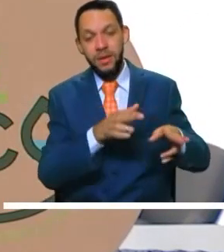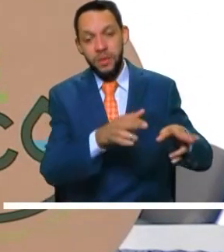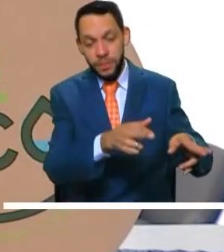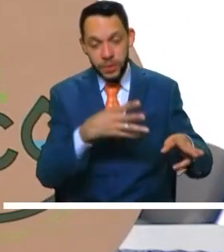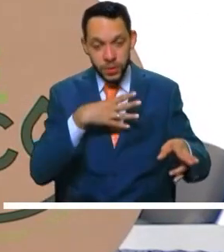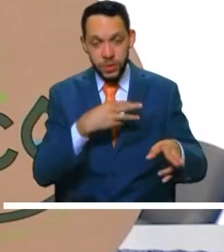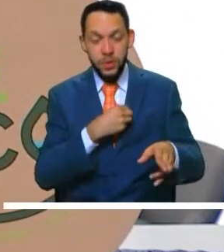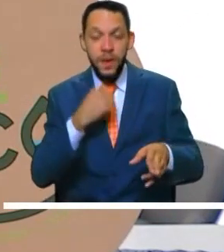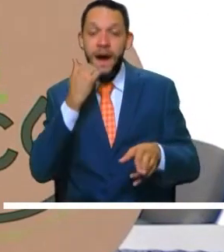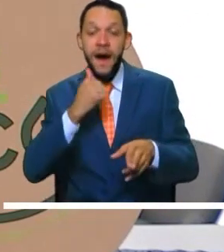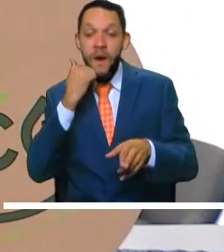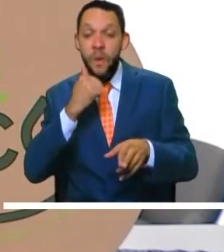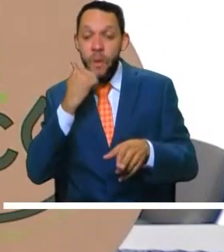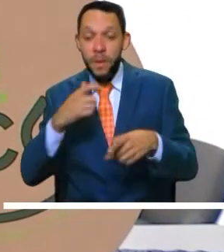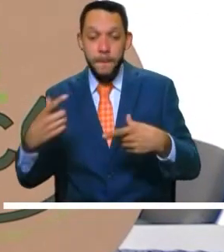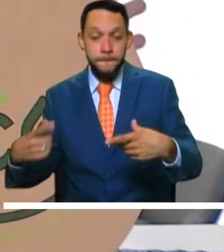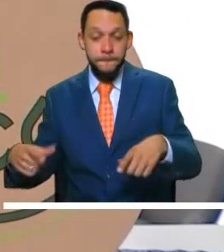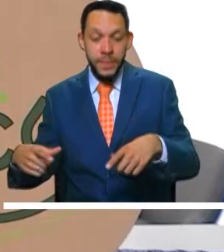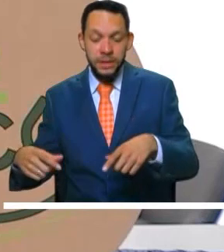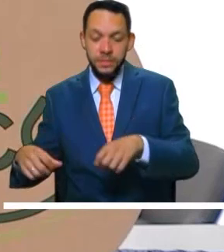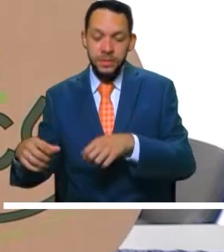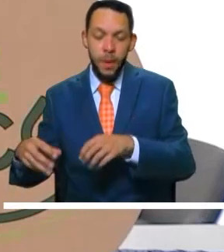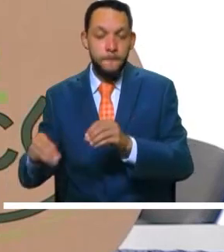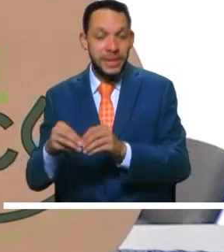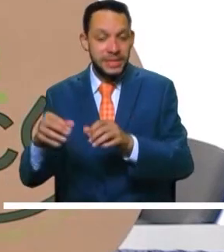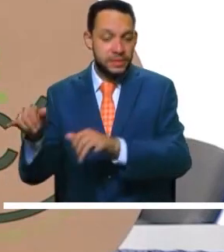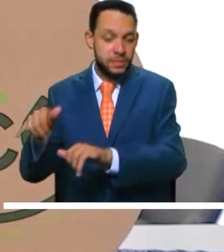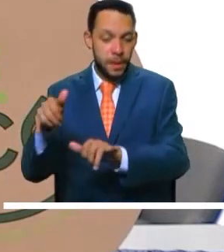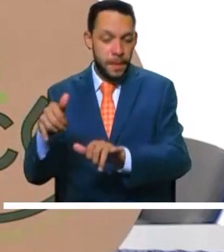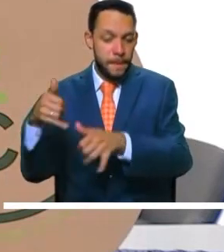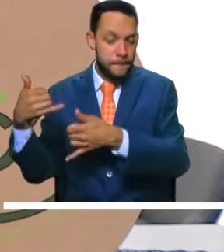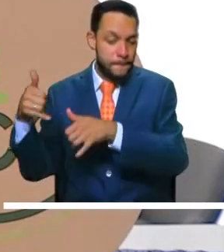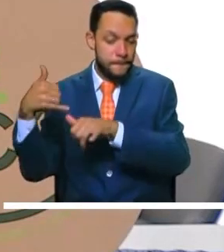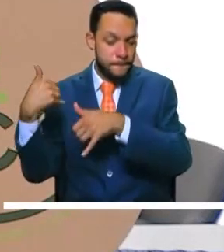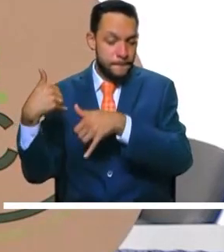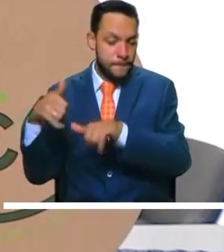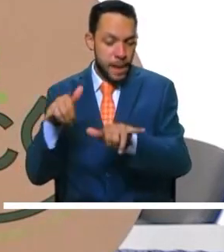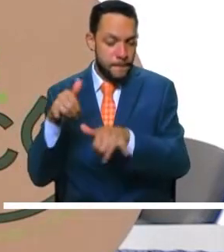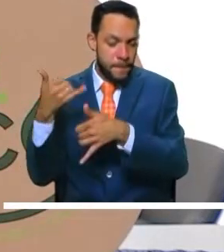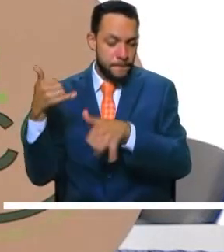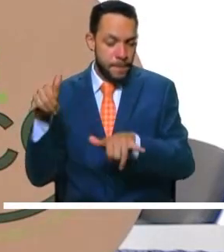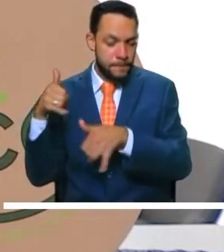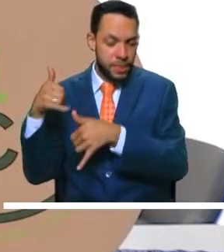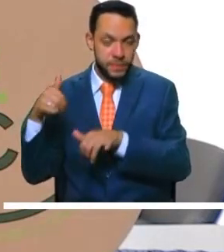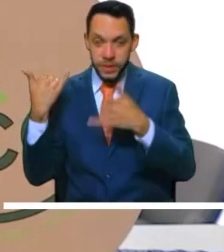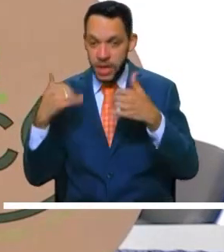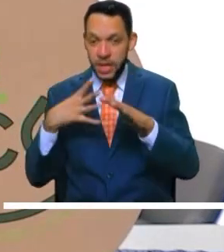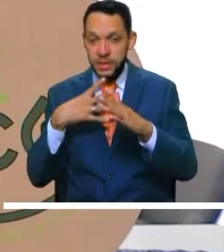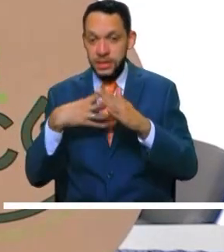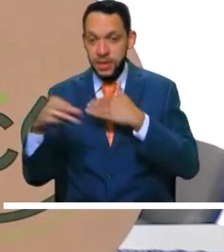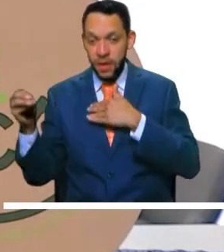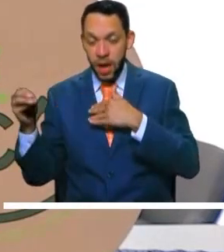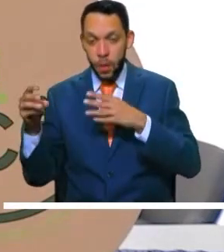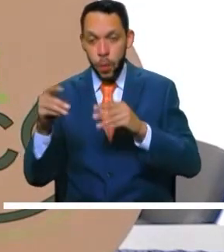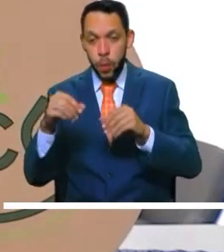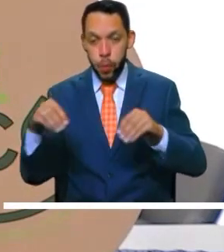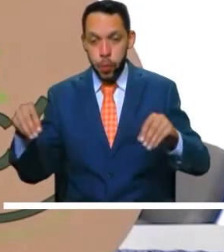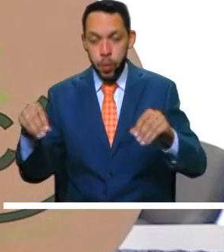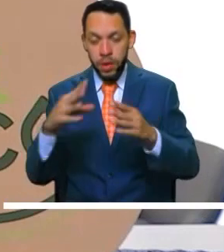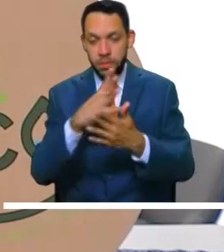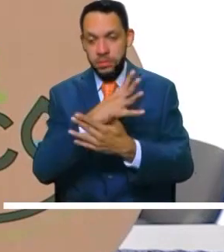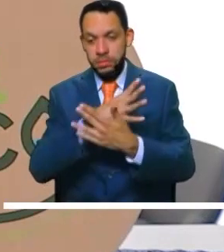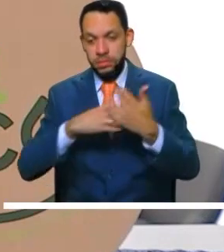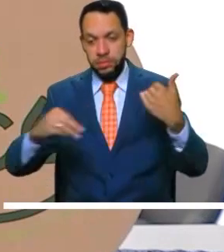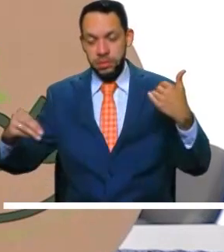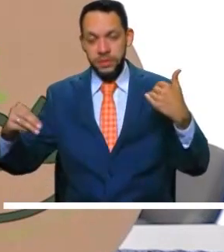lavamos los platos, cuando lavamos el trapeador, cuando lavamos nuestra ropa, pensamos que eso, que esas partículas se desintegran y se